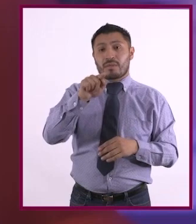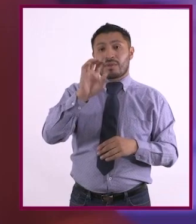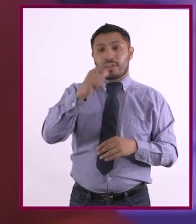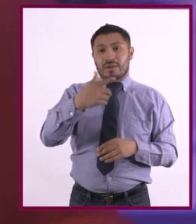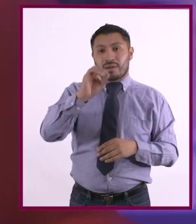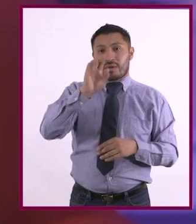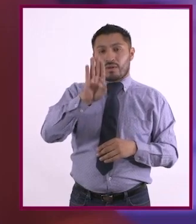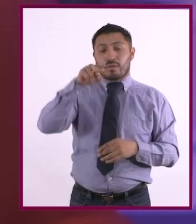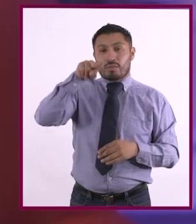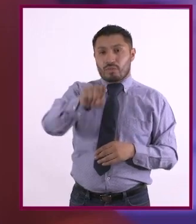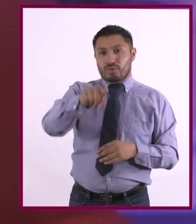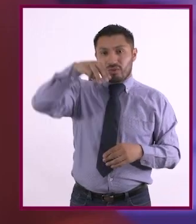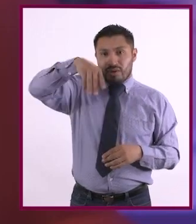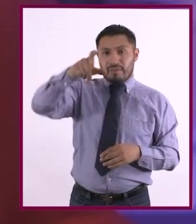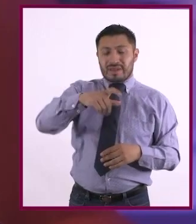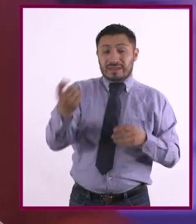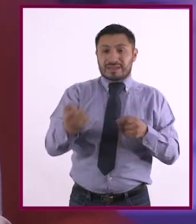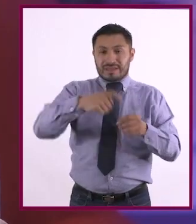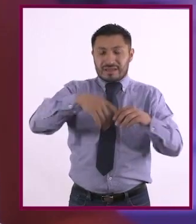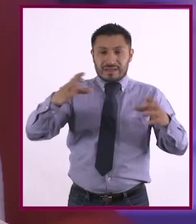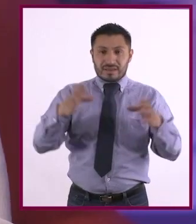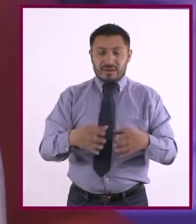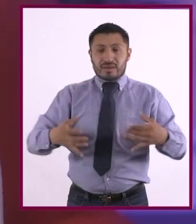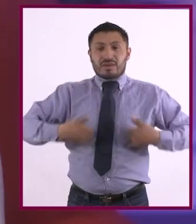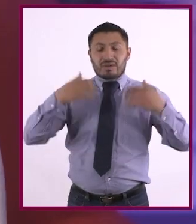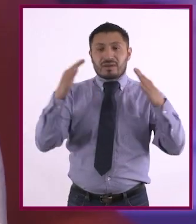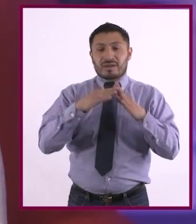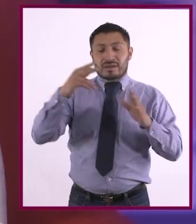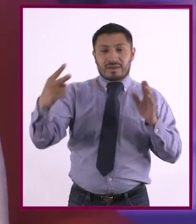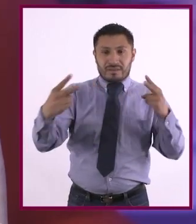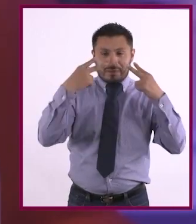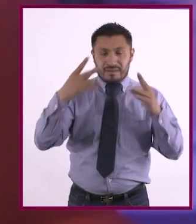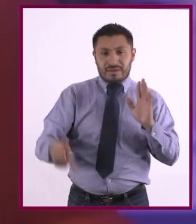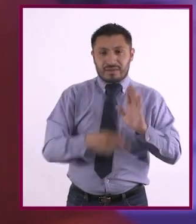jovenesencasa.cep.gov.mx. Únete a la comunidad de Jóvenes en Casa y vuelve a ver los programas